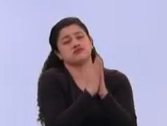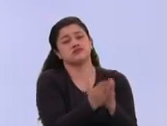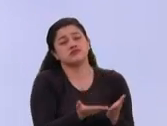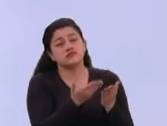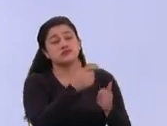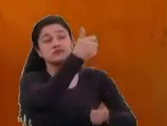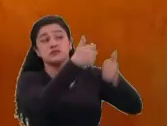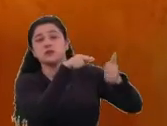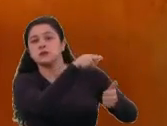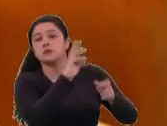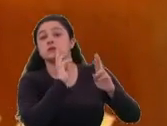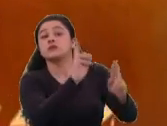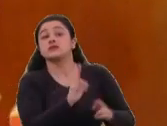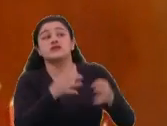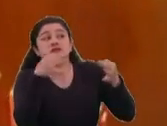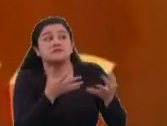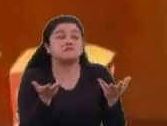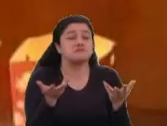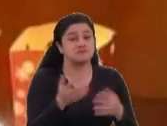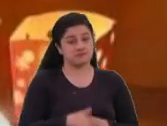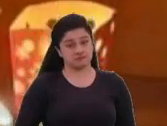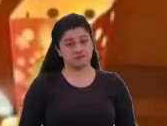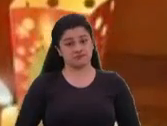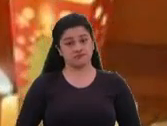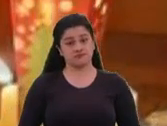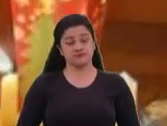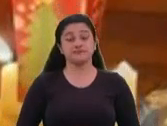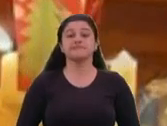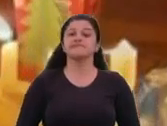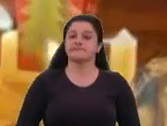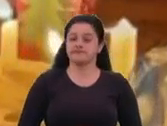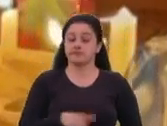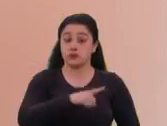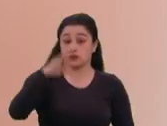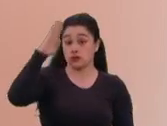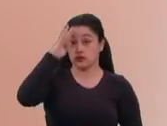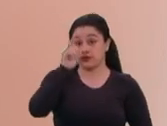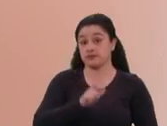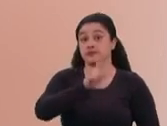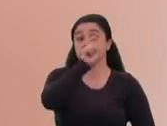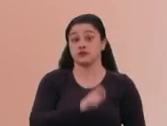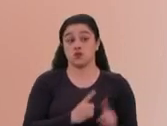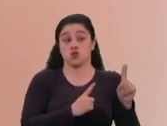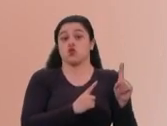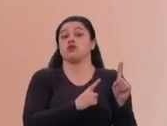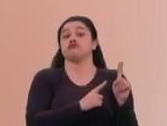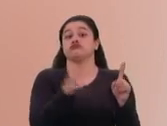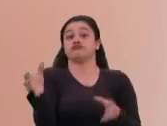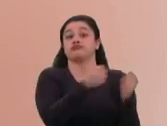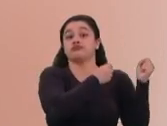su ser querido. Hoy, el soldado Jason Martínez Tapia es el único militar que se presume está secuestrado en Colombia.